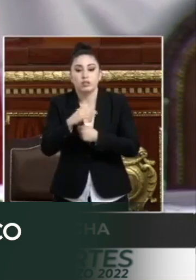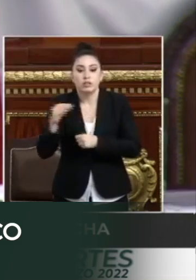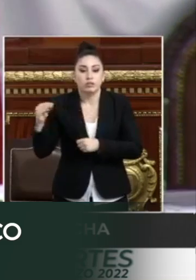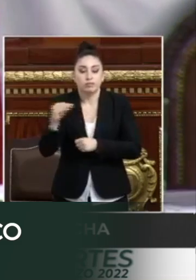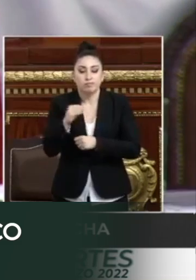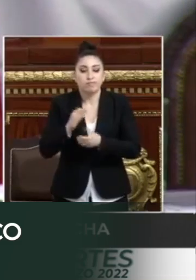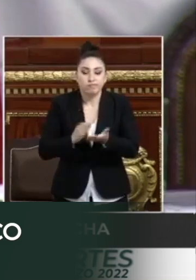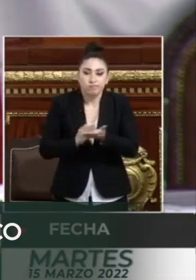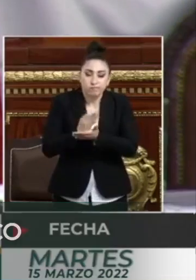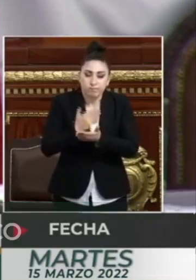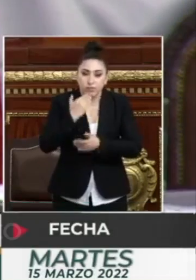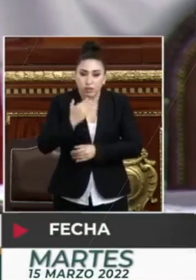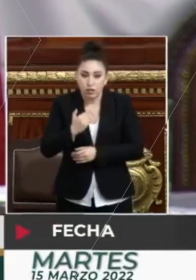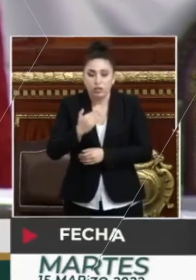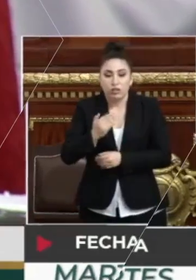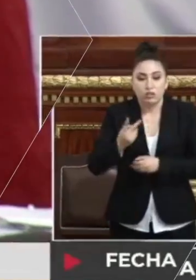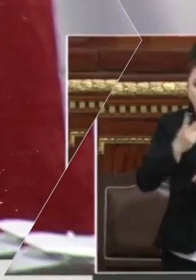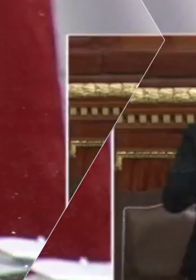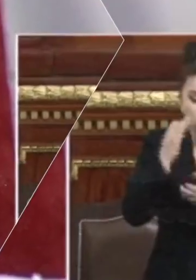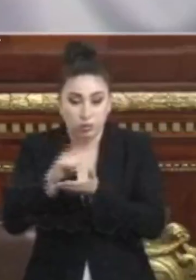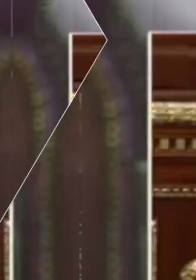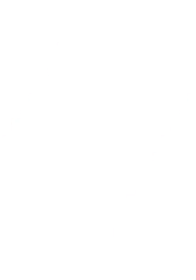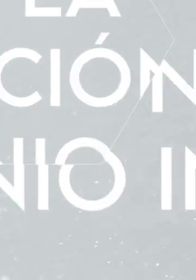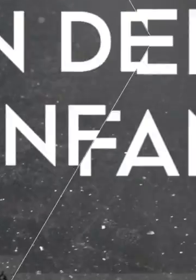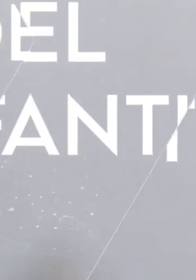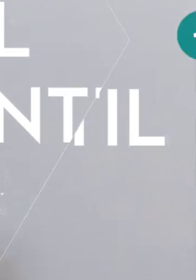partir del 17 de marzo.